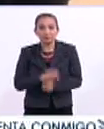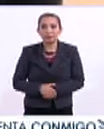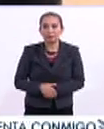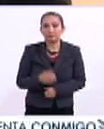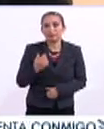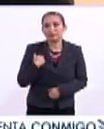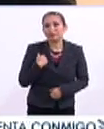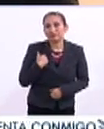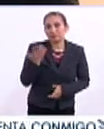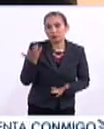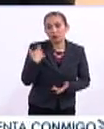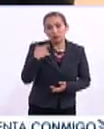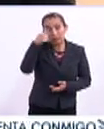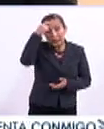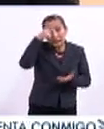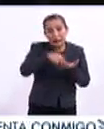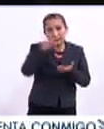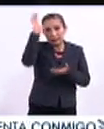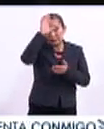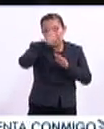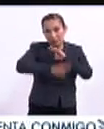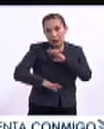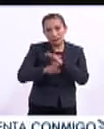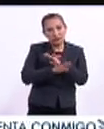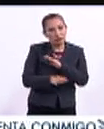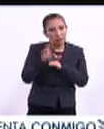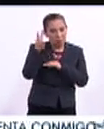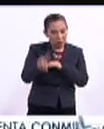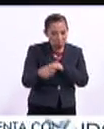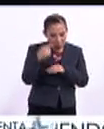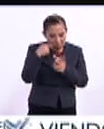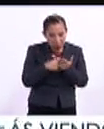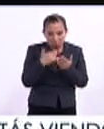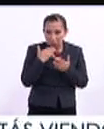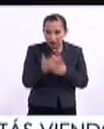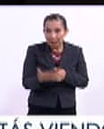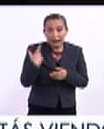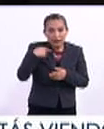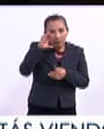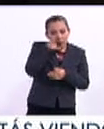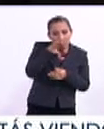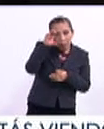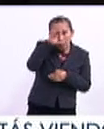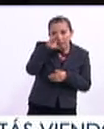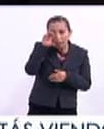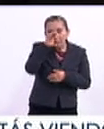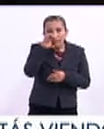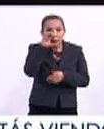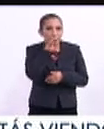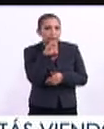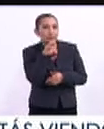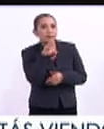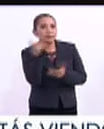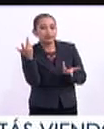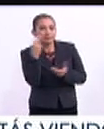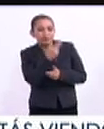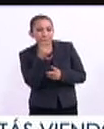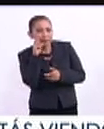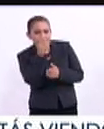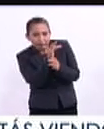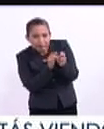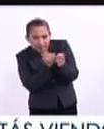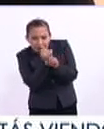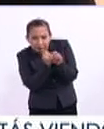soy un ferviente creyente en la ciencia básica, y creo que la curiosidad y la necesidad de